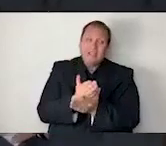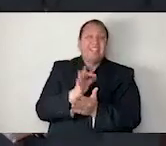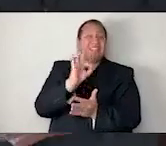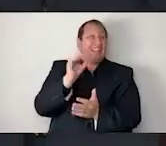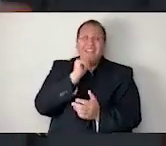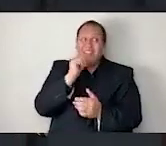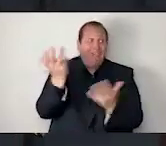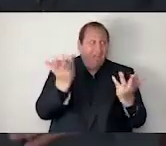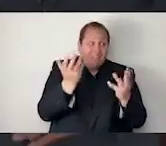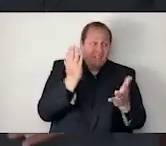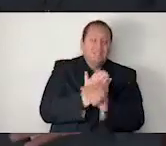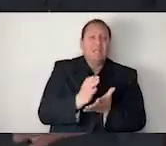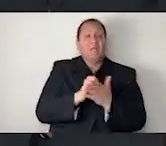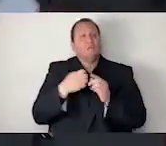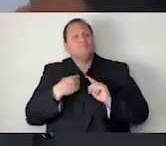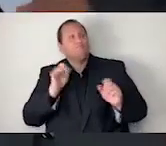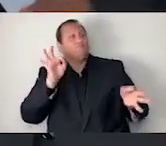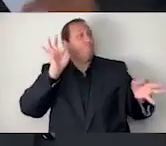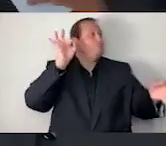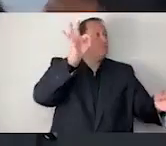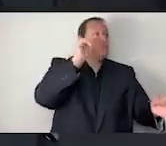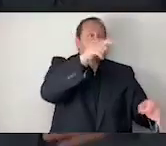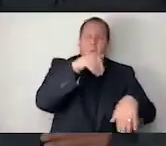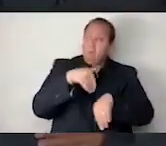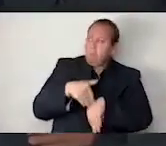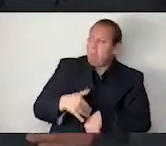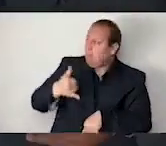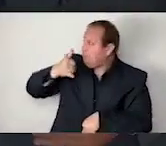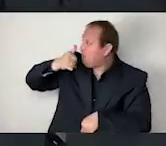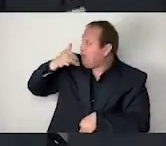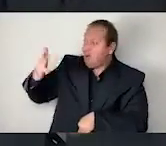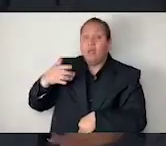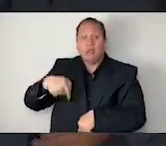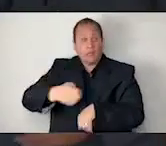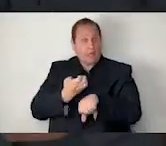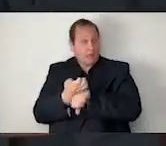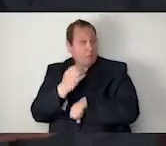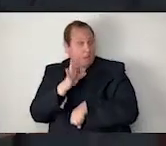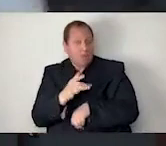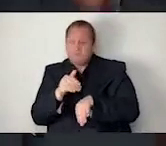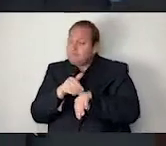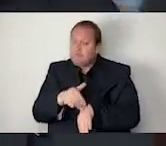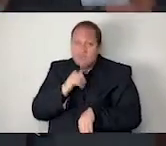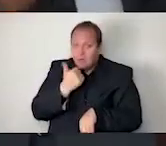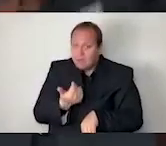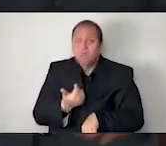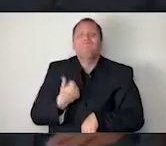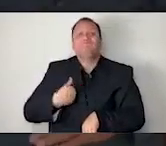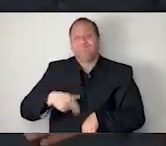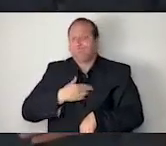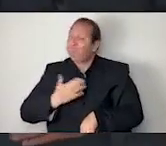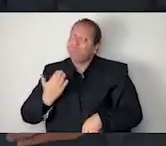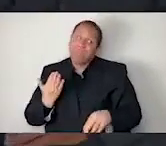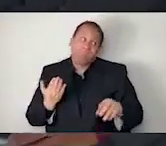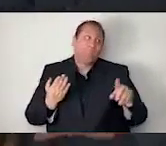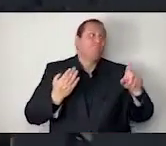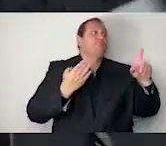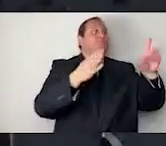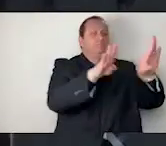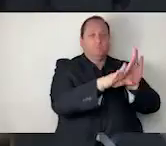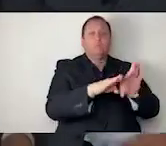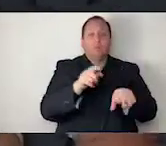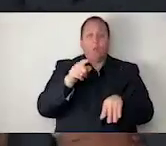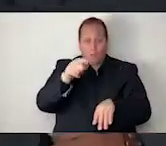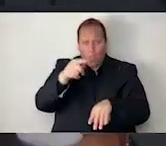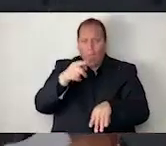mandato de la autoridad de baja california pues haremos lo que corresponda estás hablando a los empresarios a los empleadores definitivamente